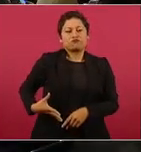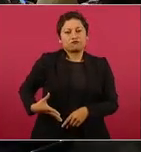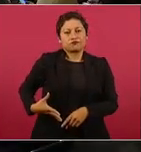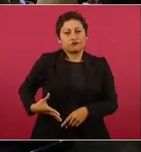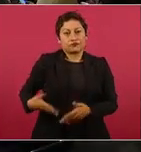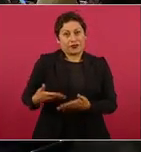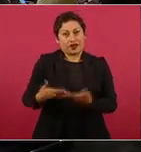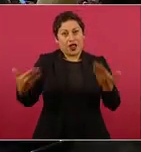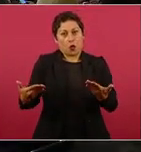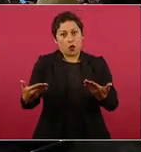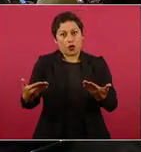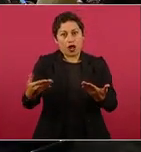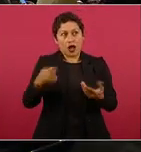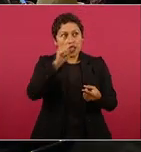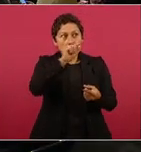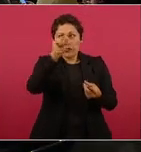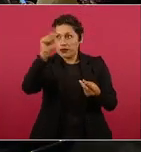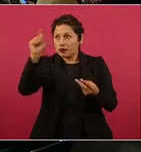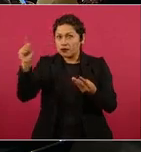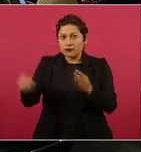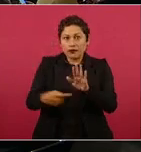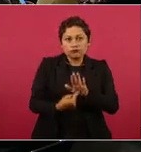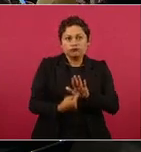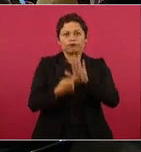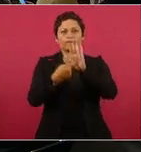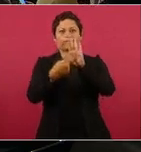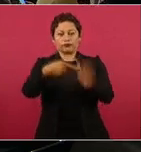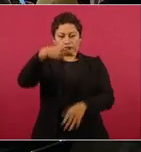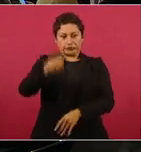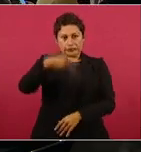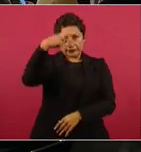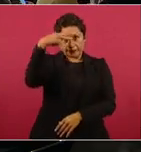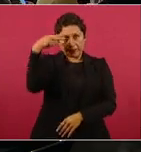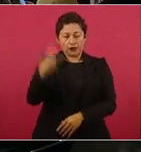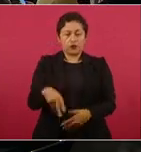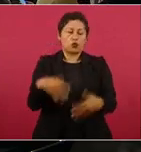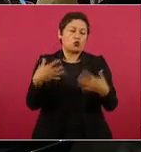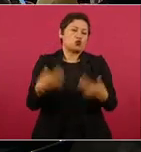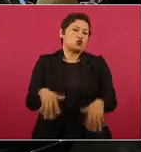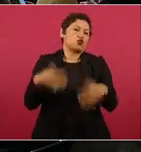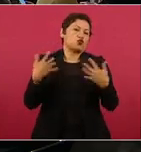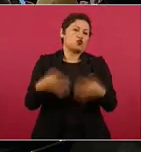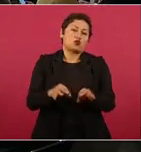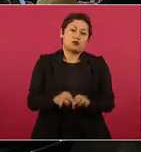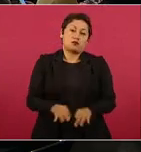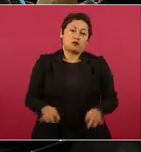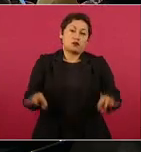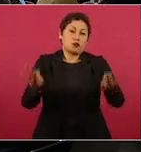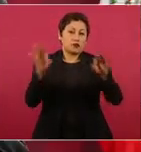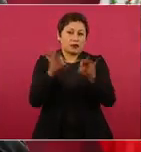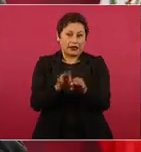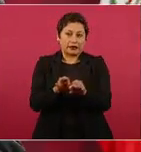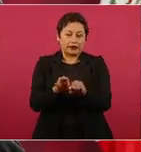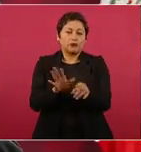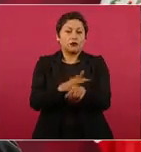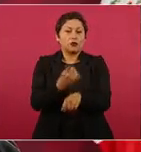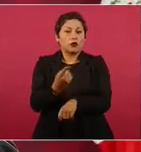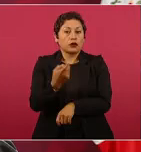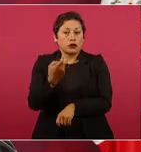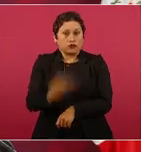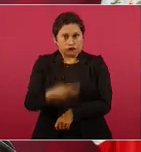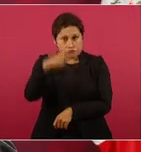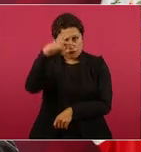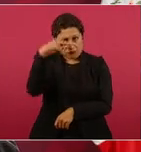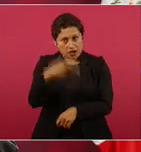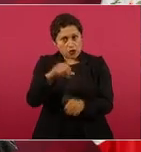mostrar estas obras de nuestras culturas y de el arte de